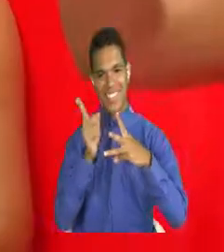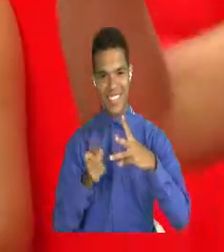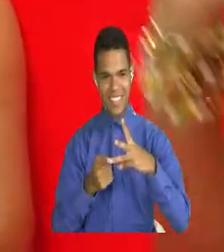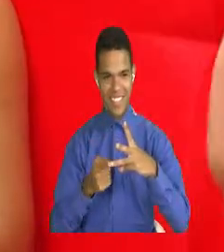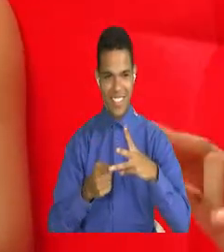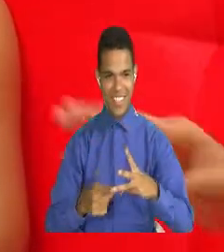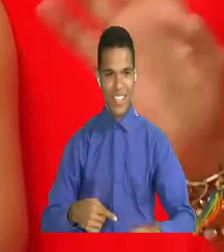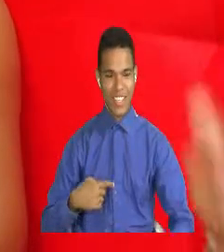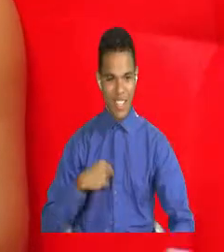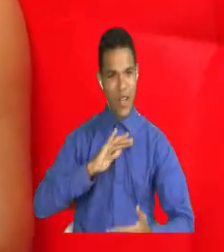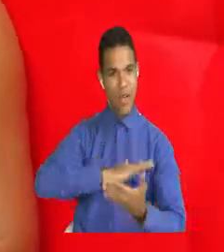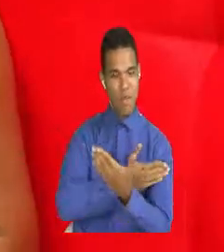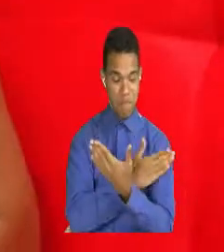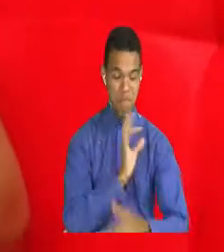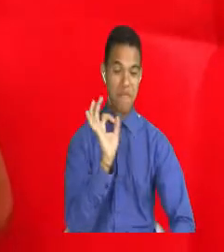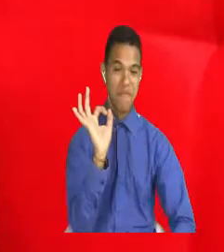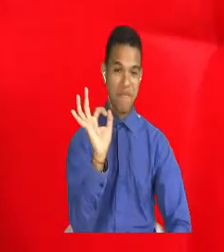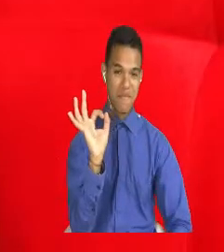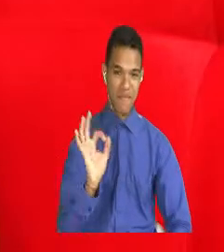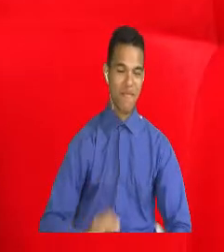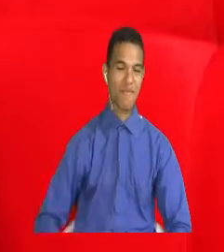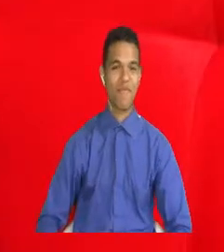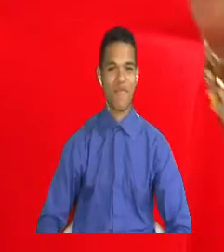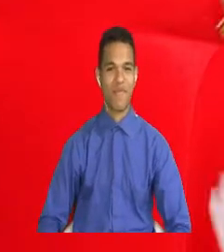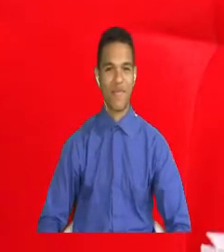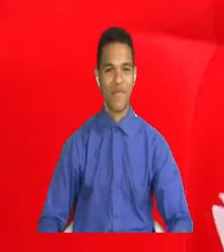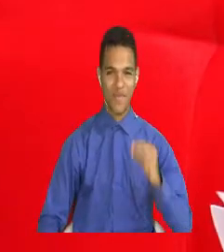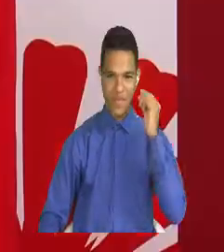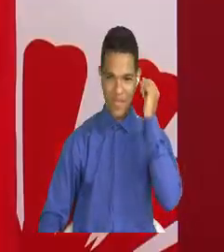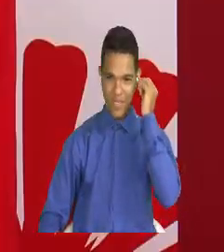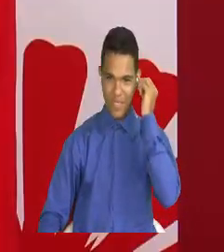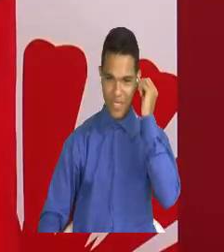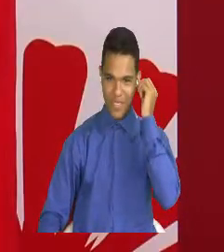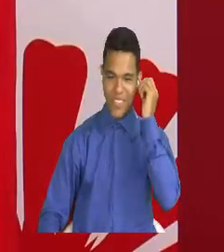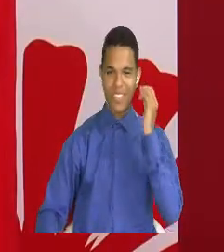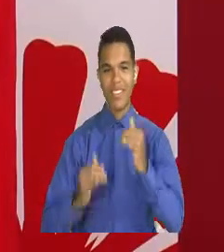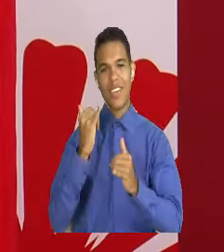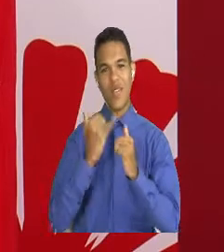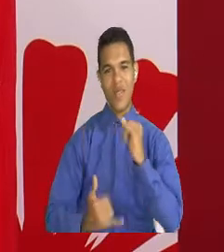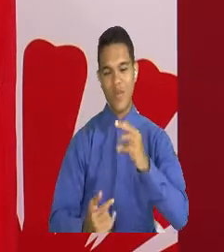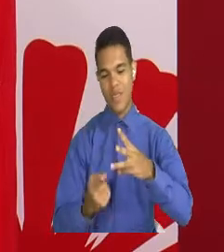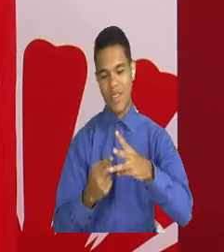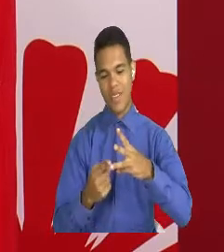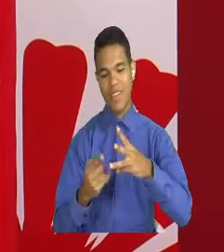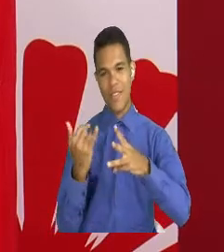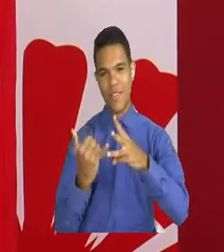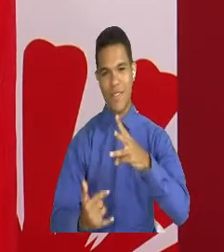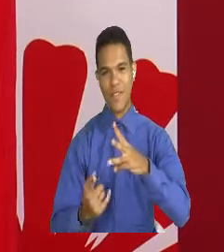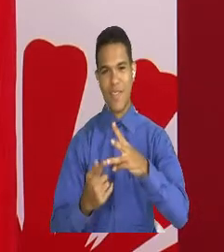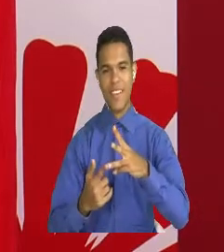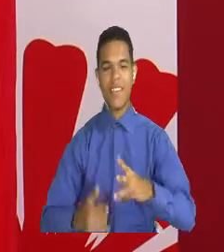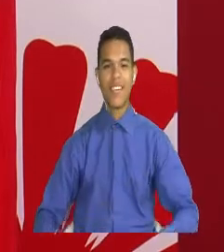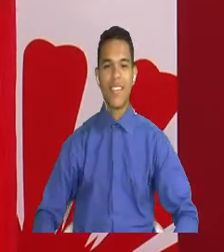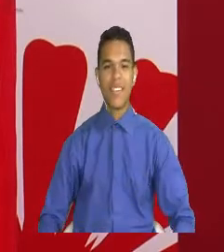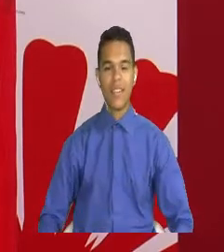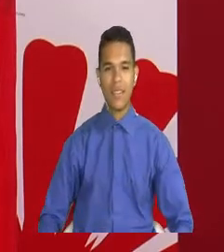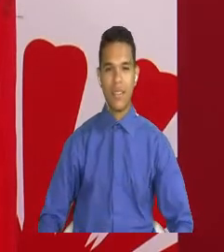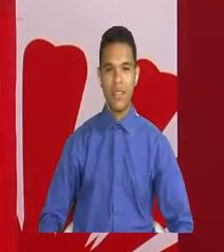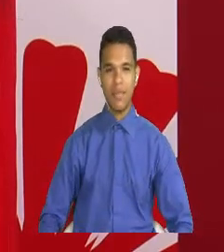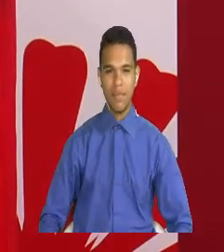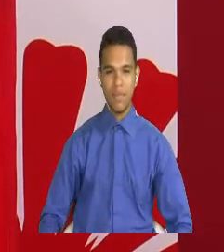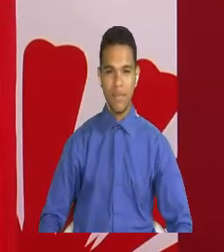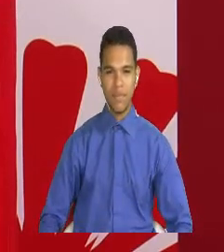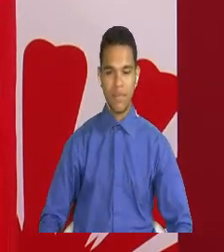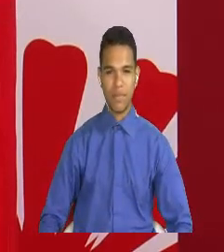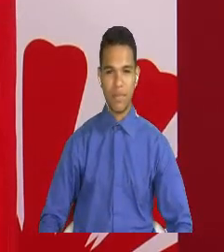de música estamos bien. De música estamos bien. Y vamos con la última pregunta de cultura general y es, ¿quién aparece,